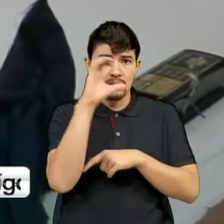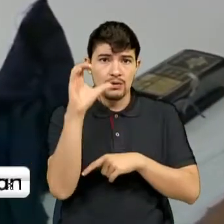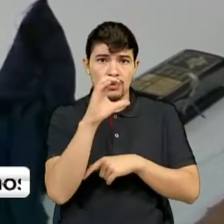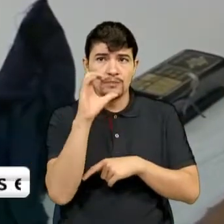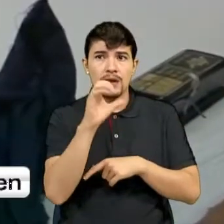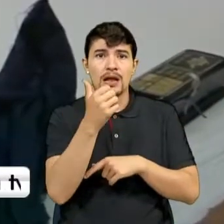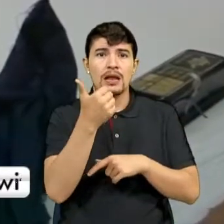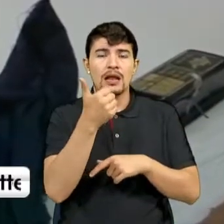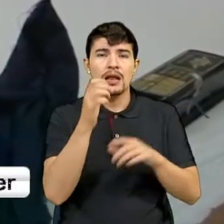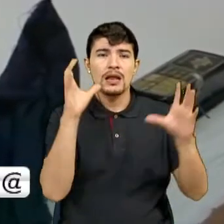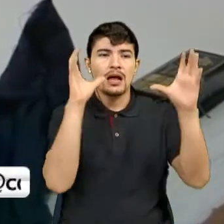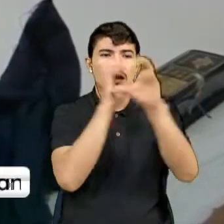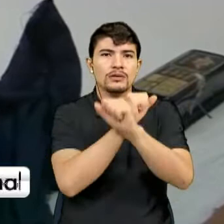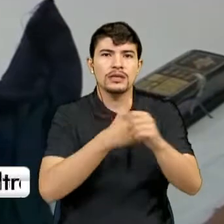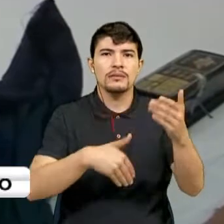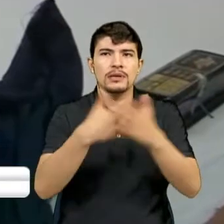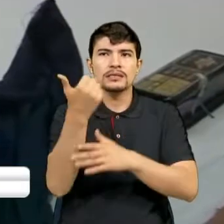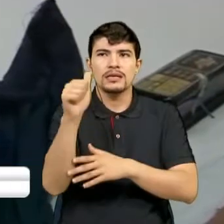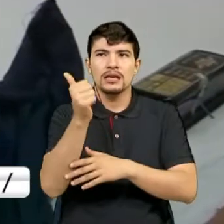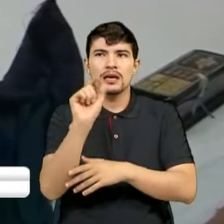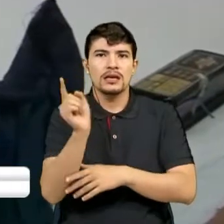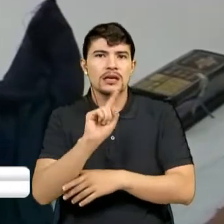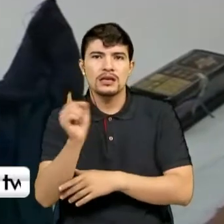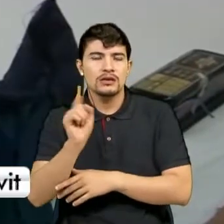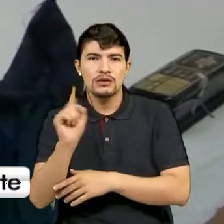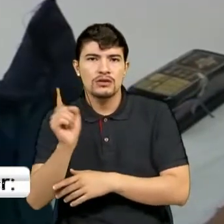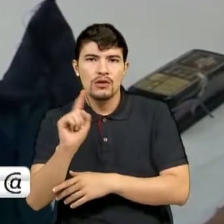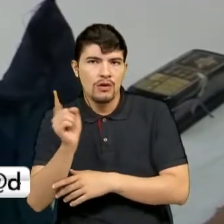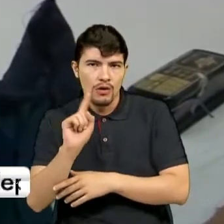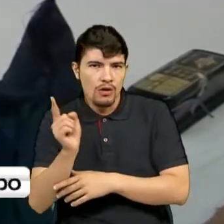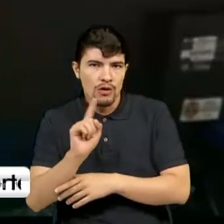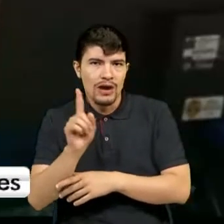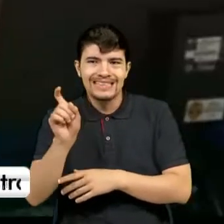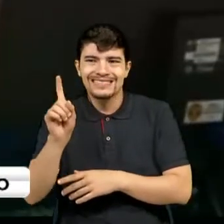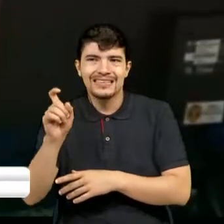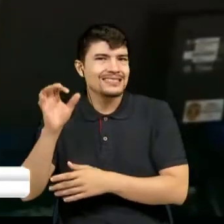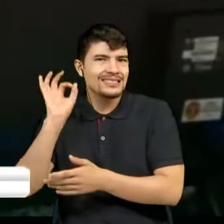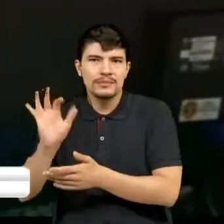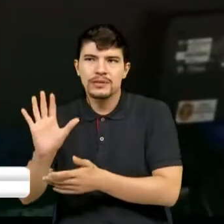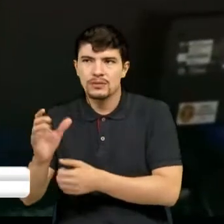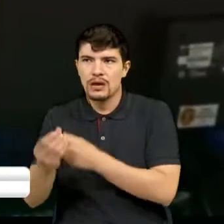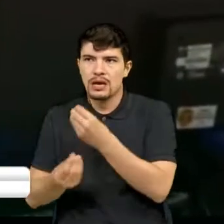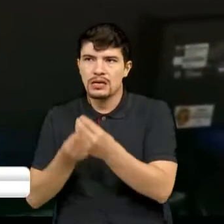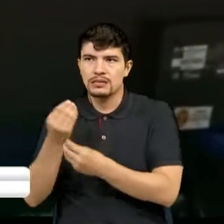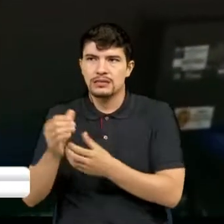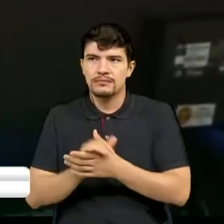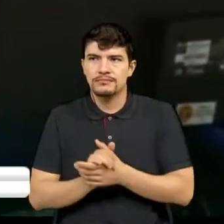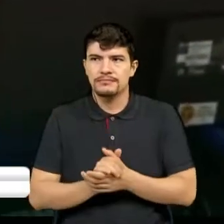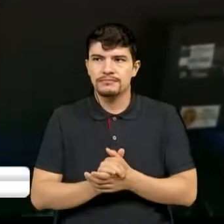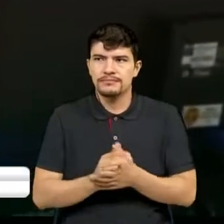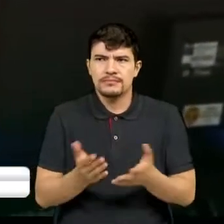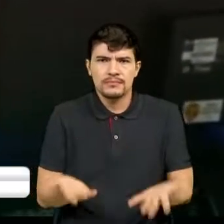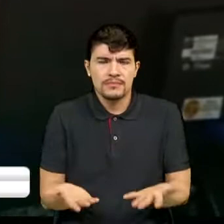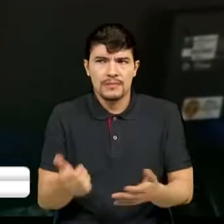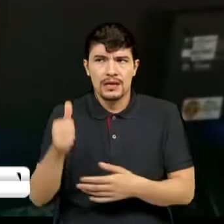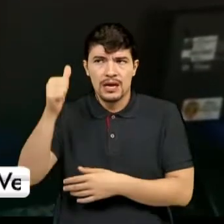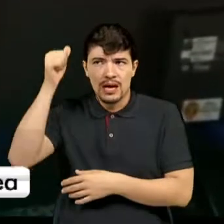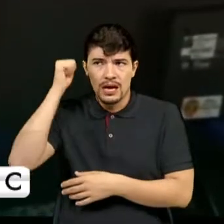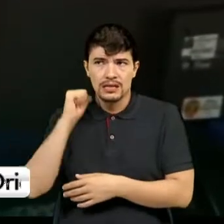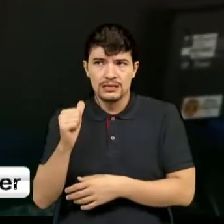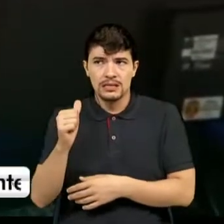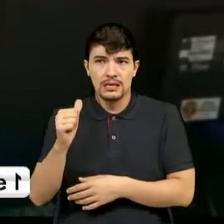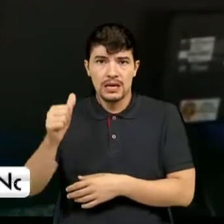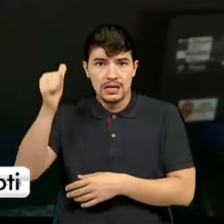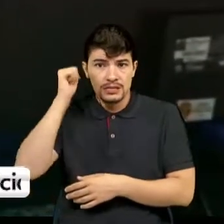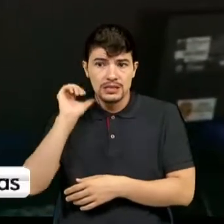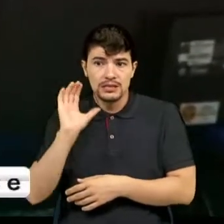empezaba a partir de las 10 y no a partir de las 6 como siempre se ha hecho. Y entonces, ayer por